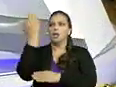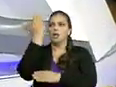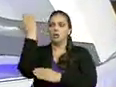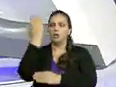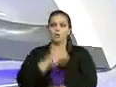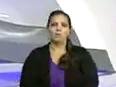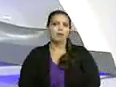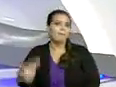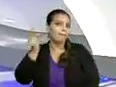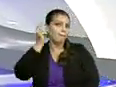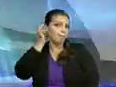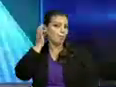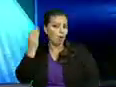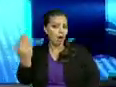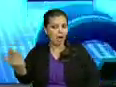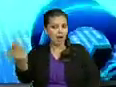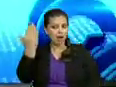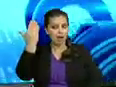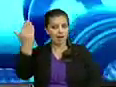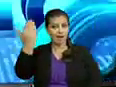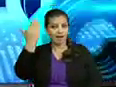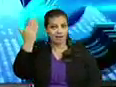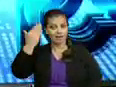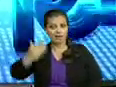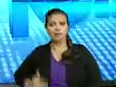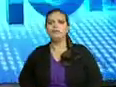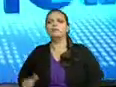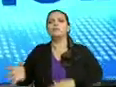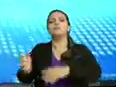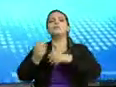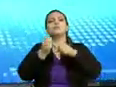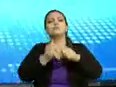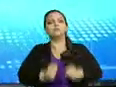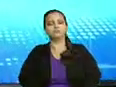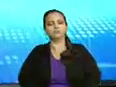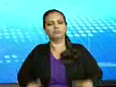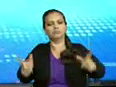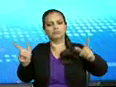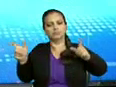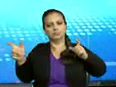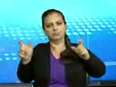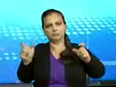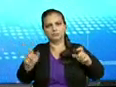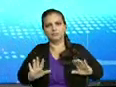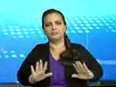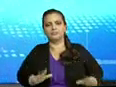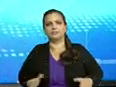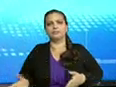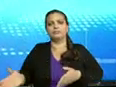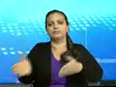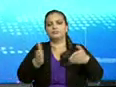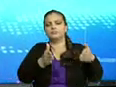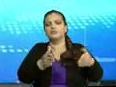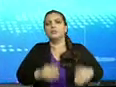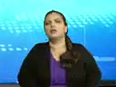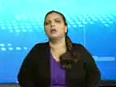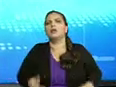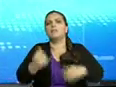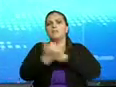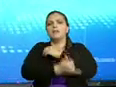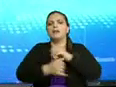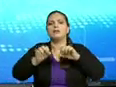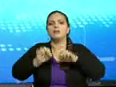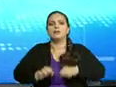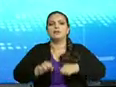alcaldesa de Bogotá tomó posesión de su cargo. Por otro lado, en Australia, continúan imparables los incendios forestales que han